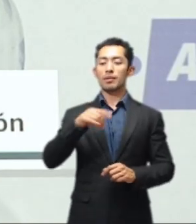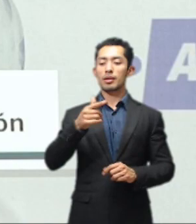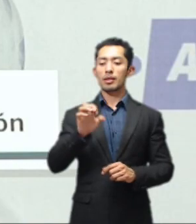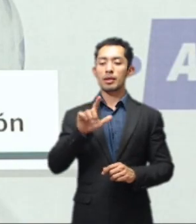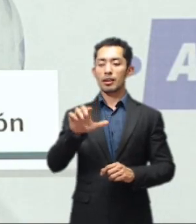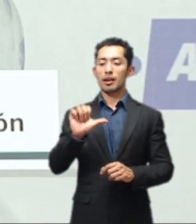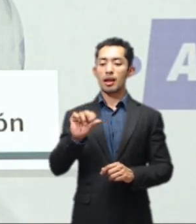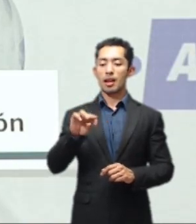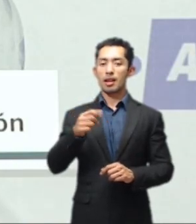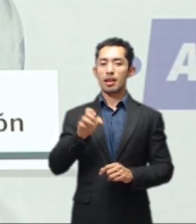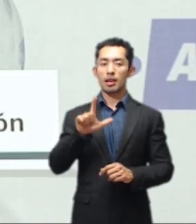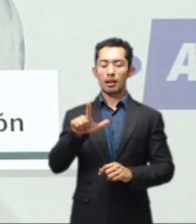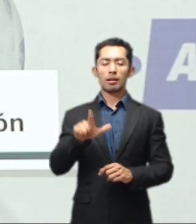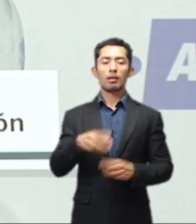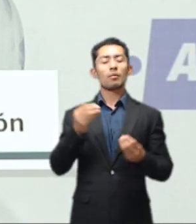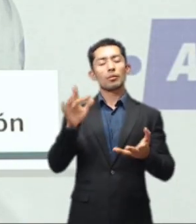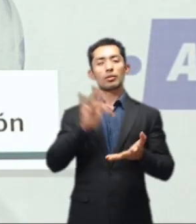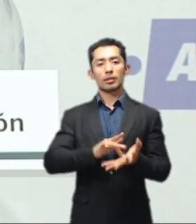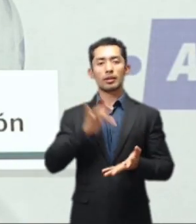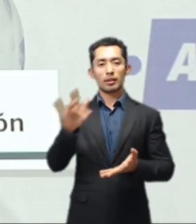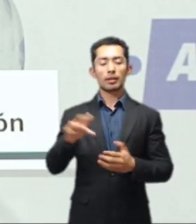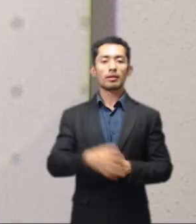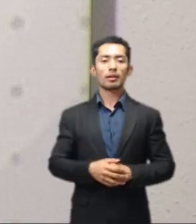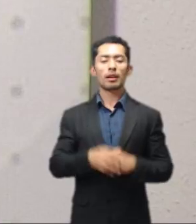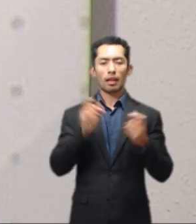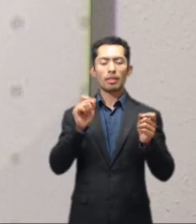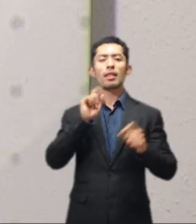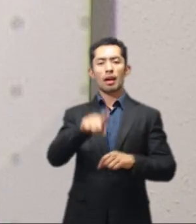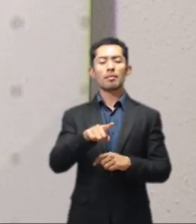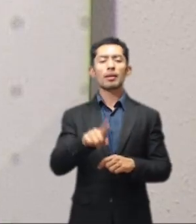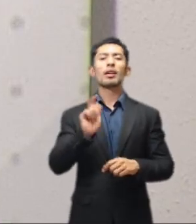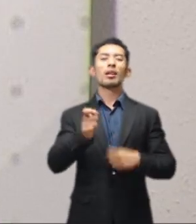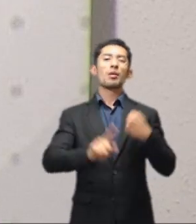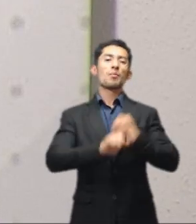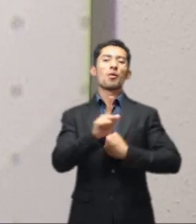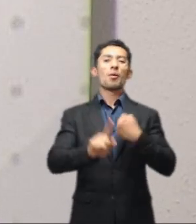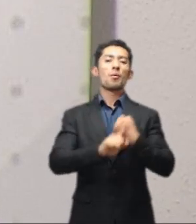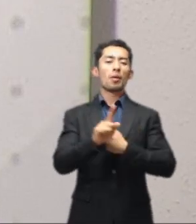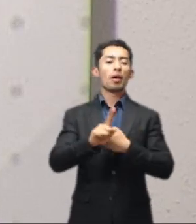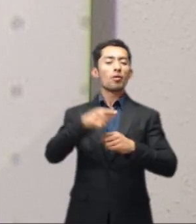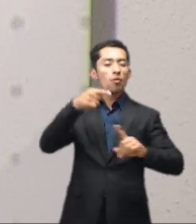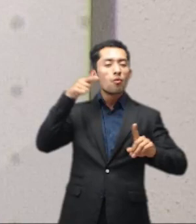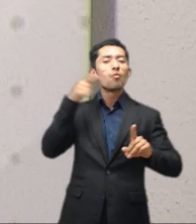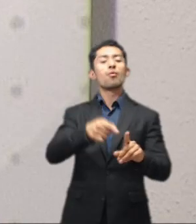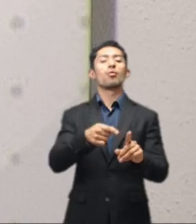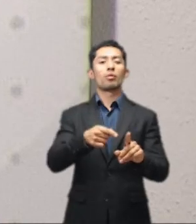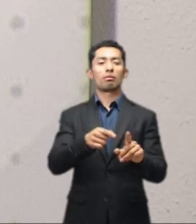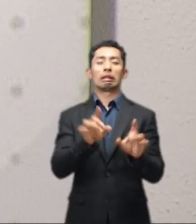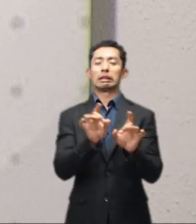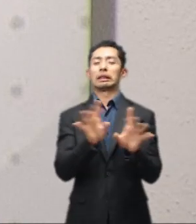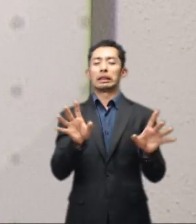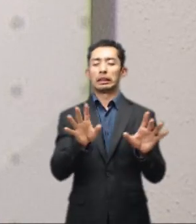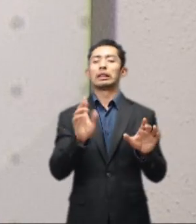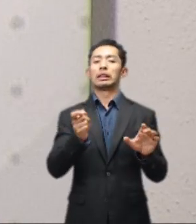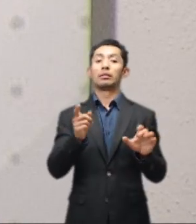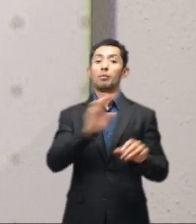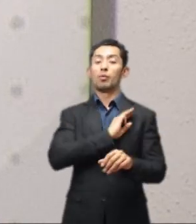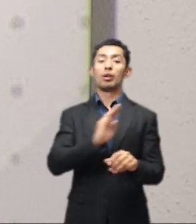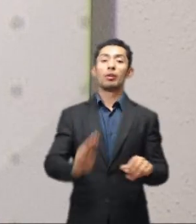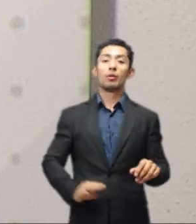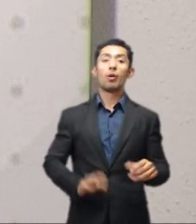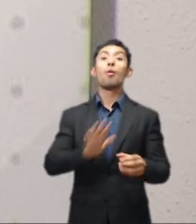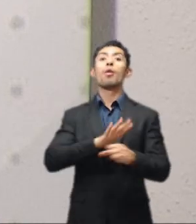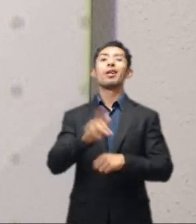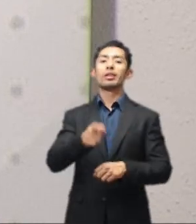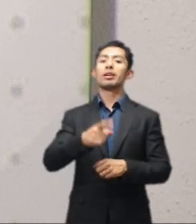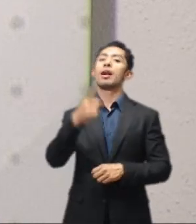la palabra Muchas gracias También aquí en el problema sustancial más delicado que tiene nuestro municipio es